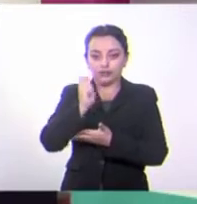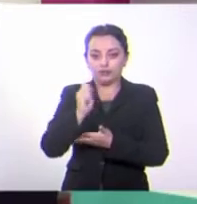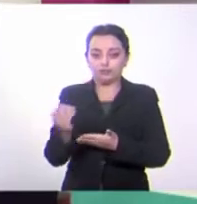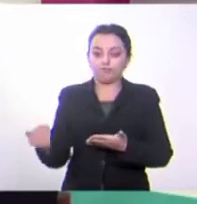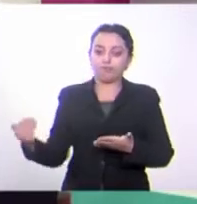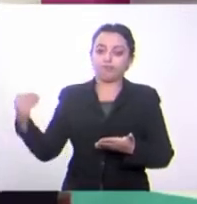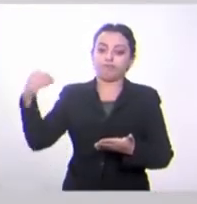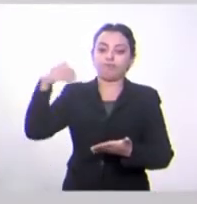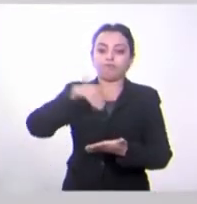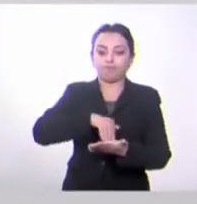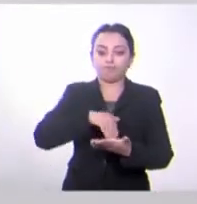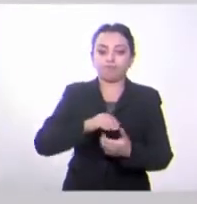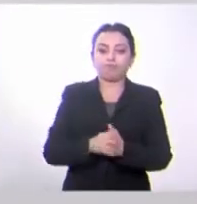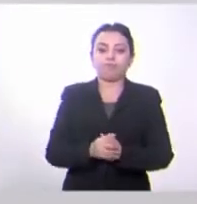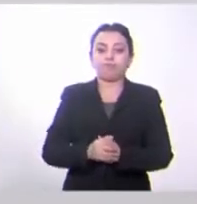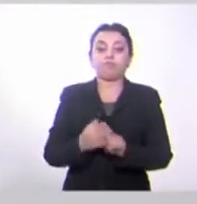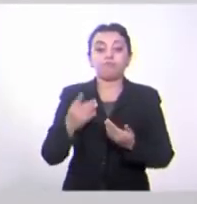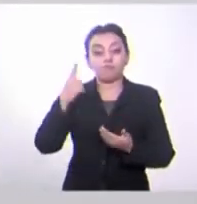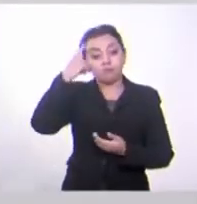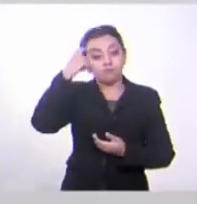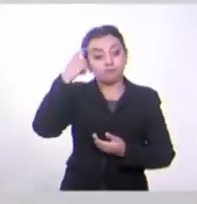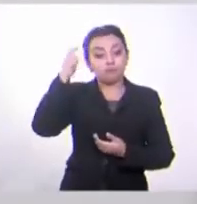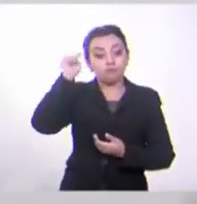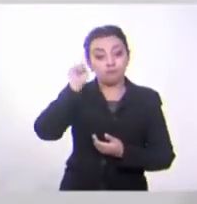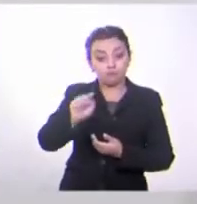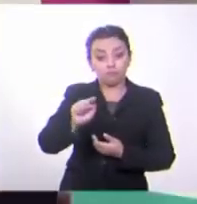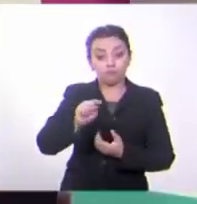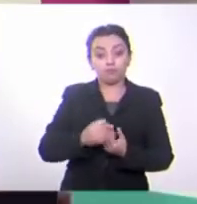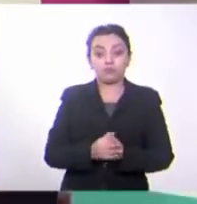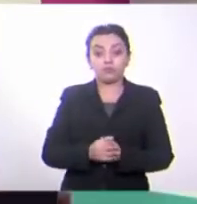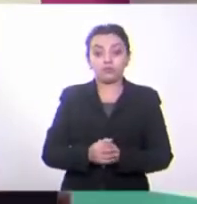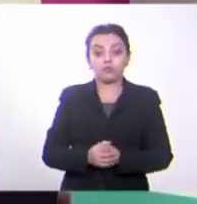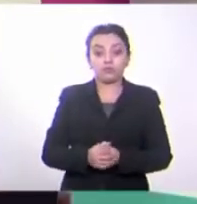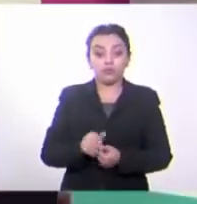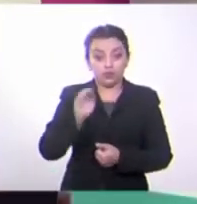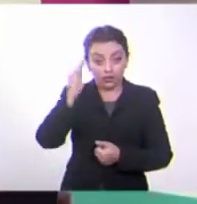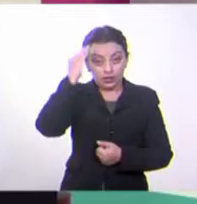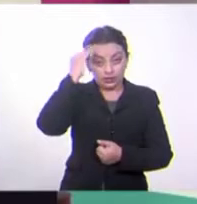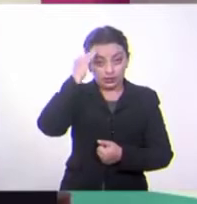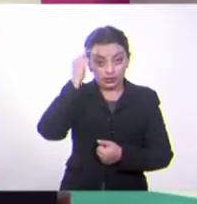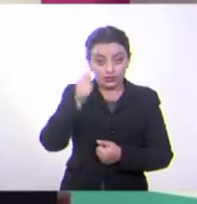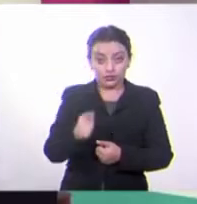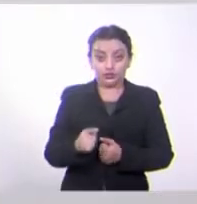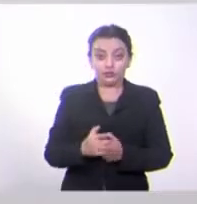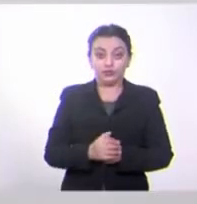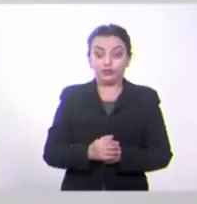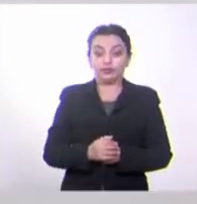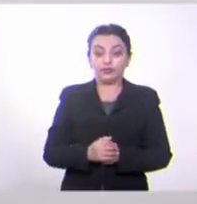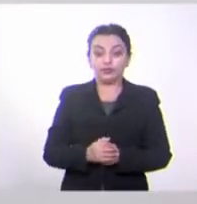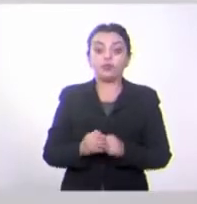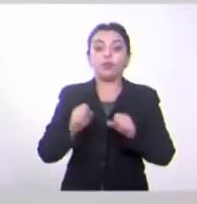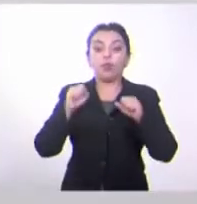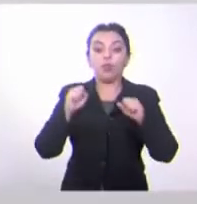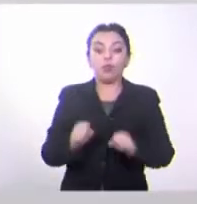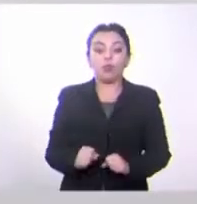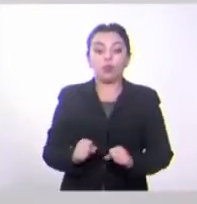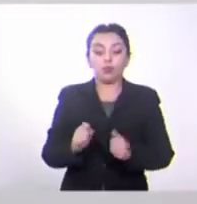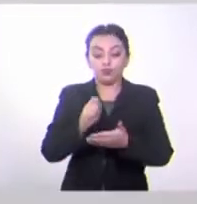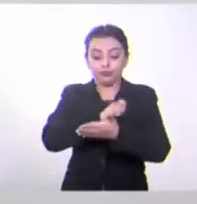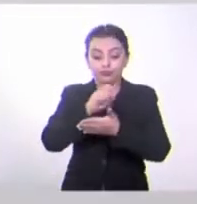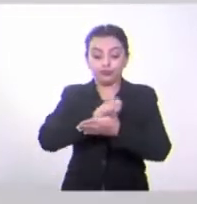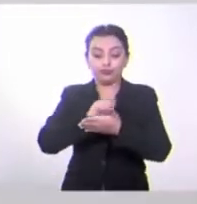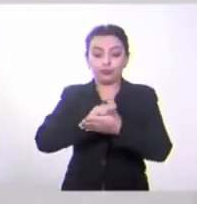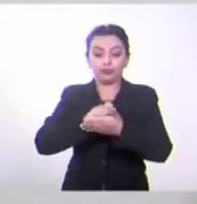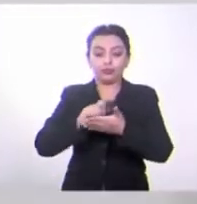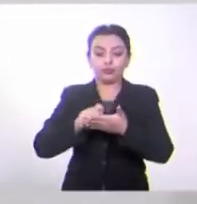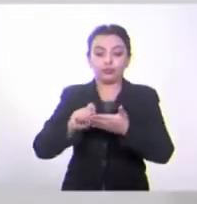demás. ¿Recuerdas esto, verdad? Sí. ¿Los chicos en casa recuerdan eso también? Sí. Puedo escribir 1 es a 2 en esta